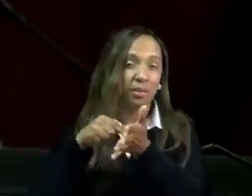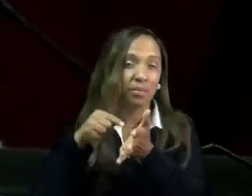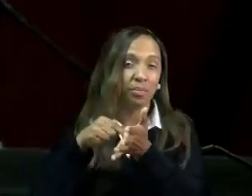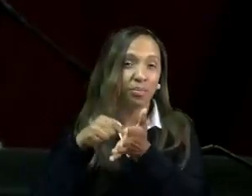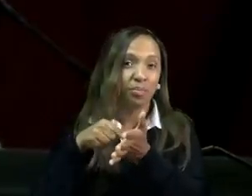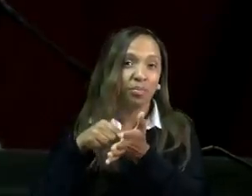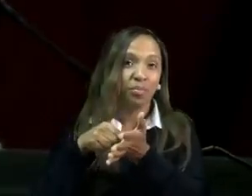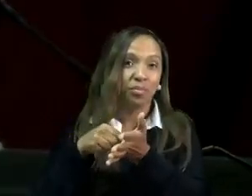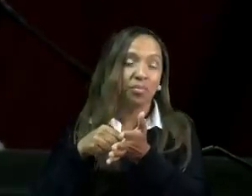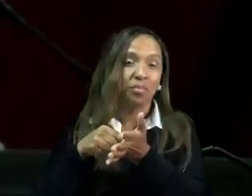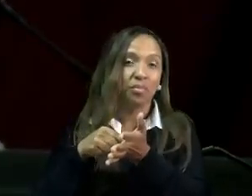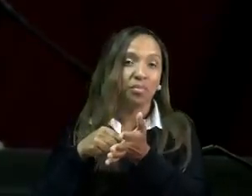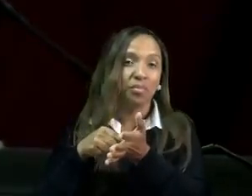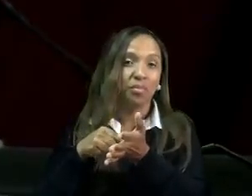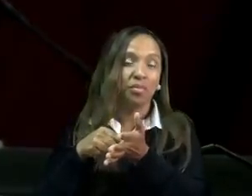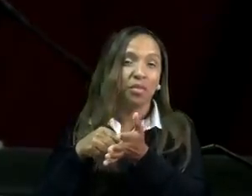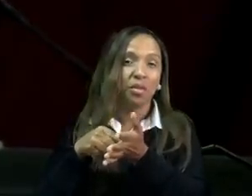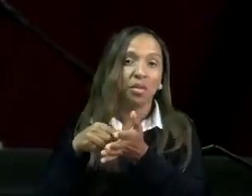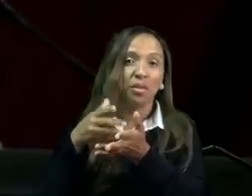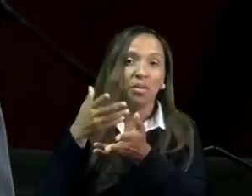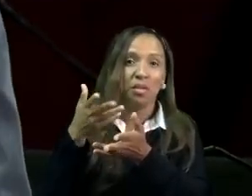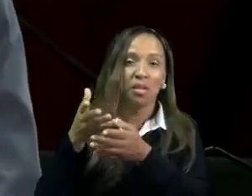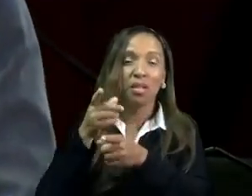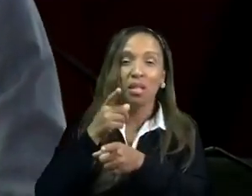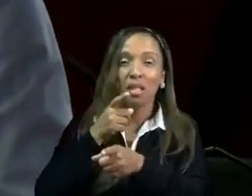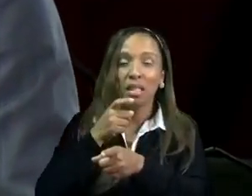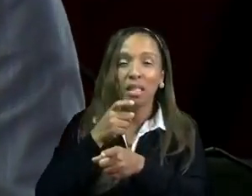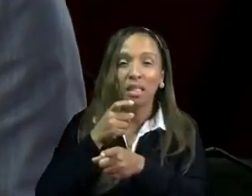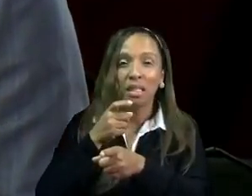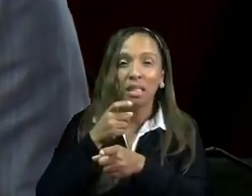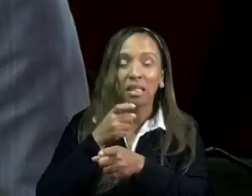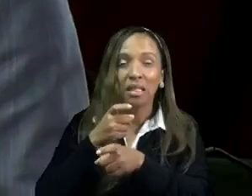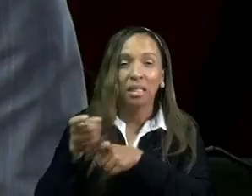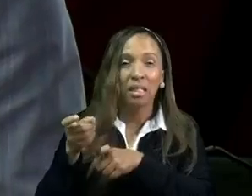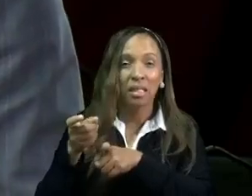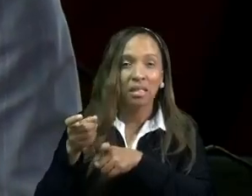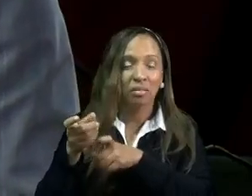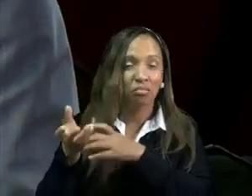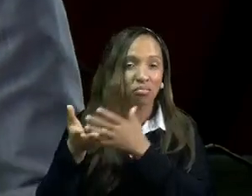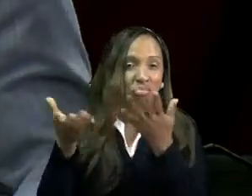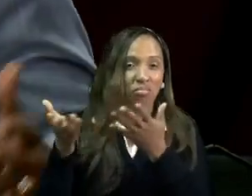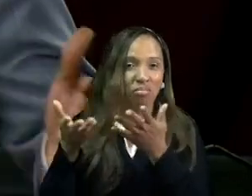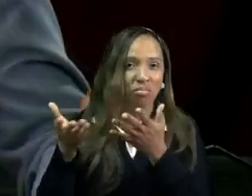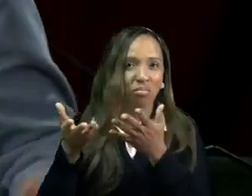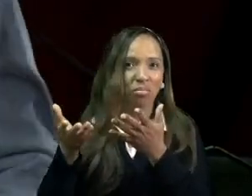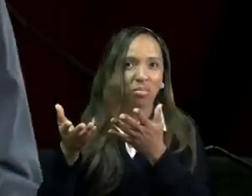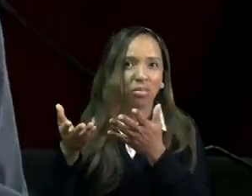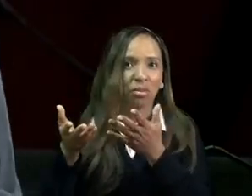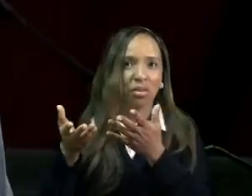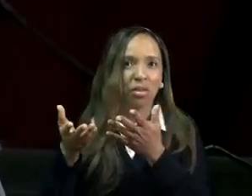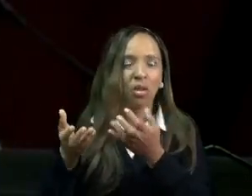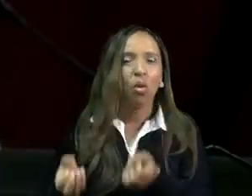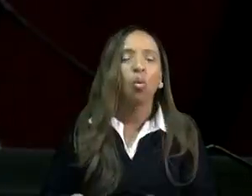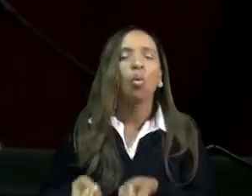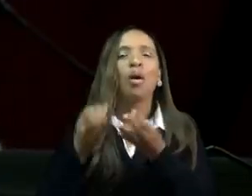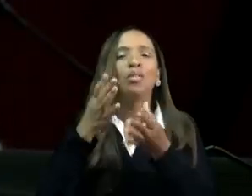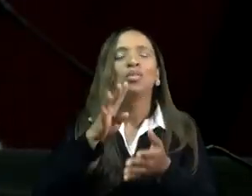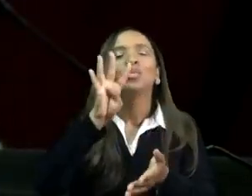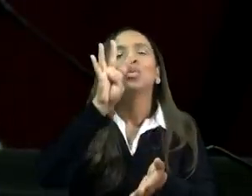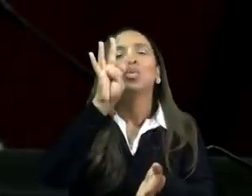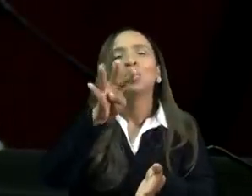actos de corrupción en 44.000 millones de dólares. Matemáticamente eso